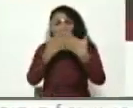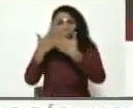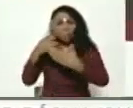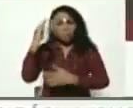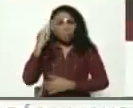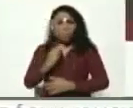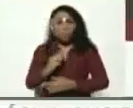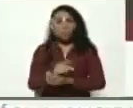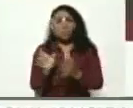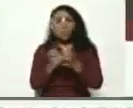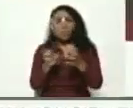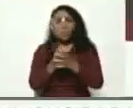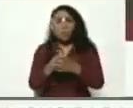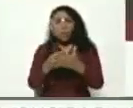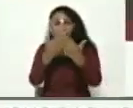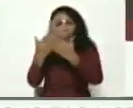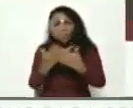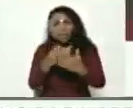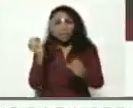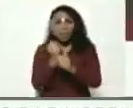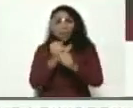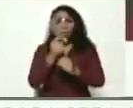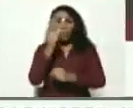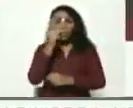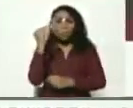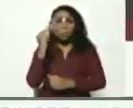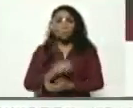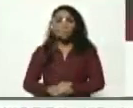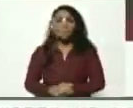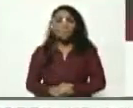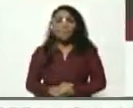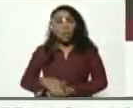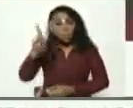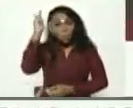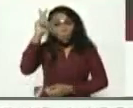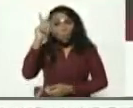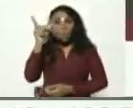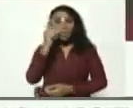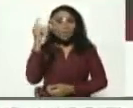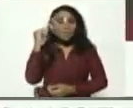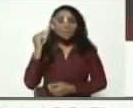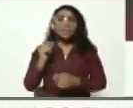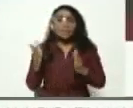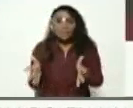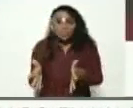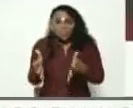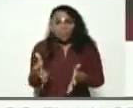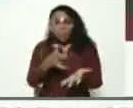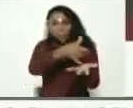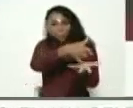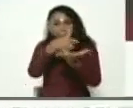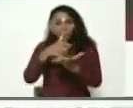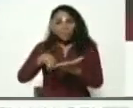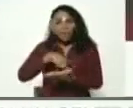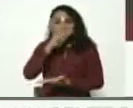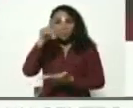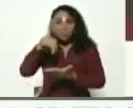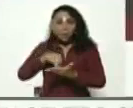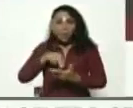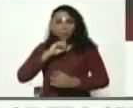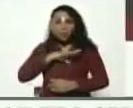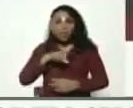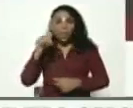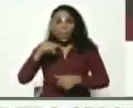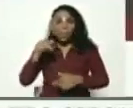cuerpo académico y a sus trabajadores y trabajadoras, a las profesoras y profesores que han ganado el Premio Nacional de Historia y que están presentes hoy acá,